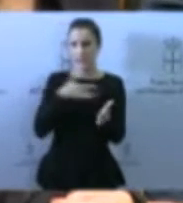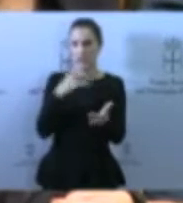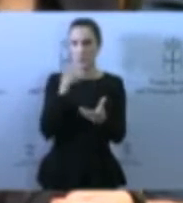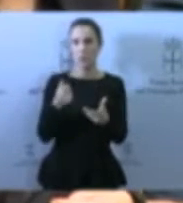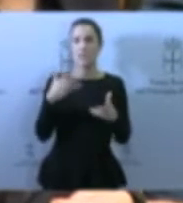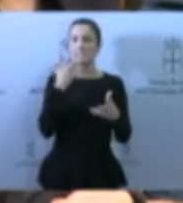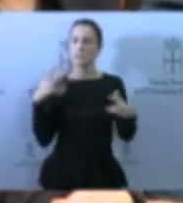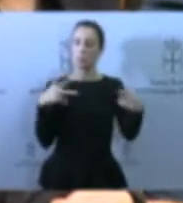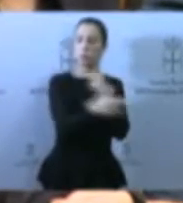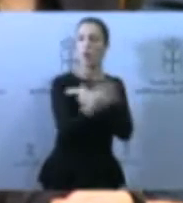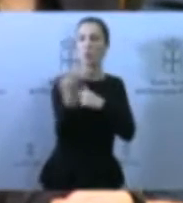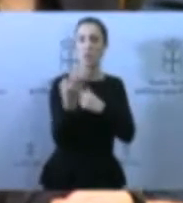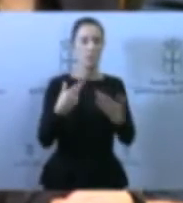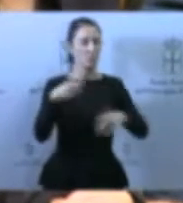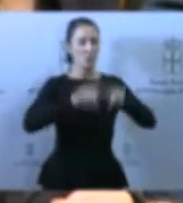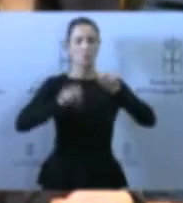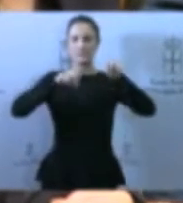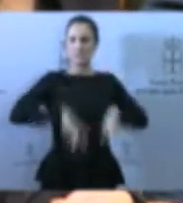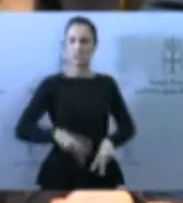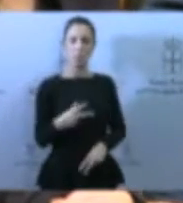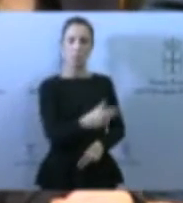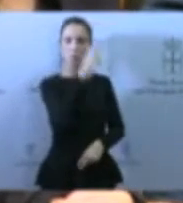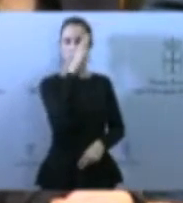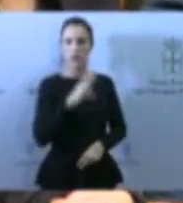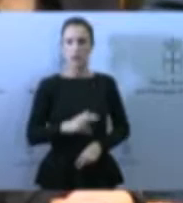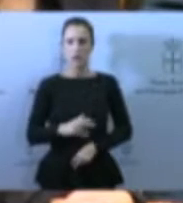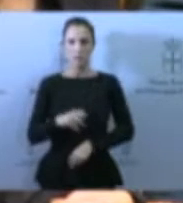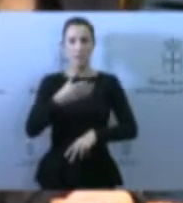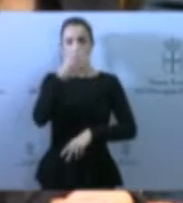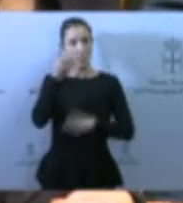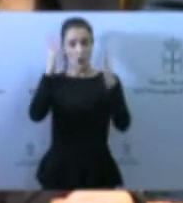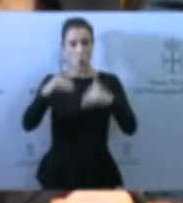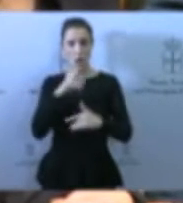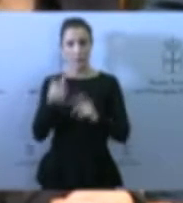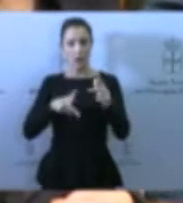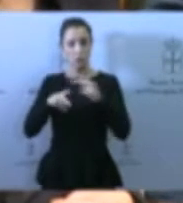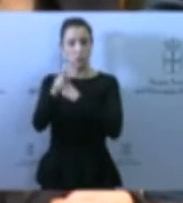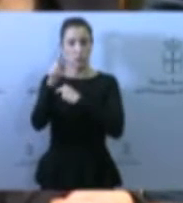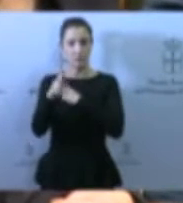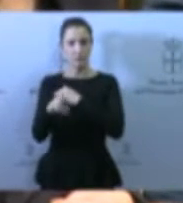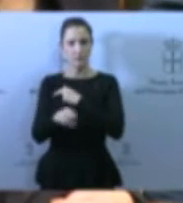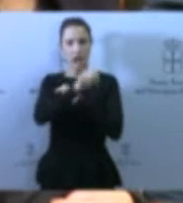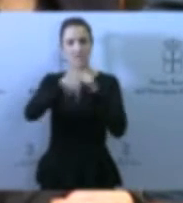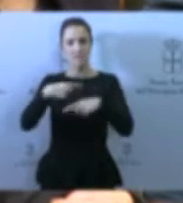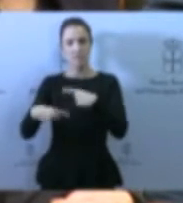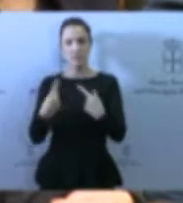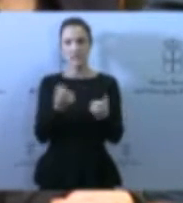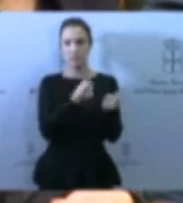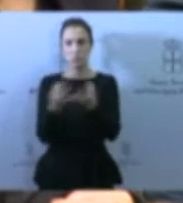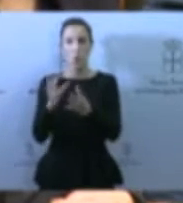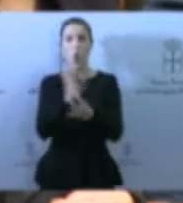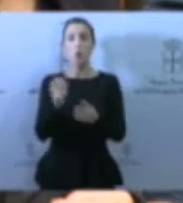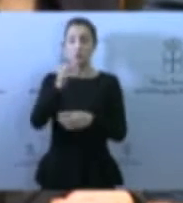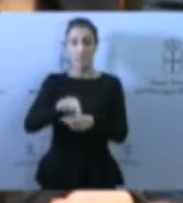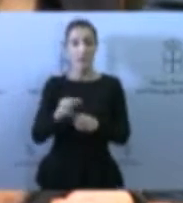a familias en situación de riesgo de exclusión social ou non tienen reparos para facernos el xuego de los trileros con les facturas a los consumidores,